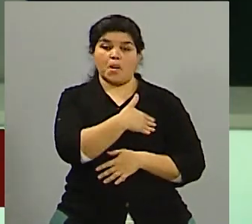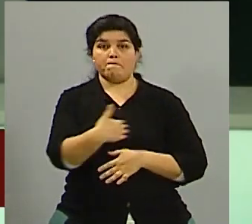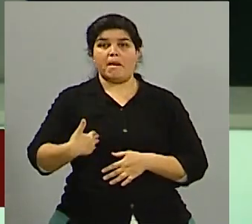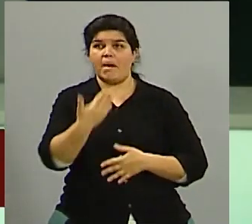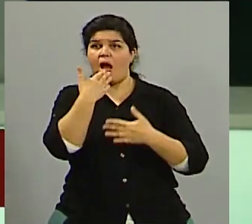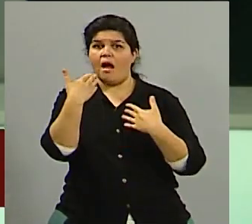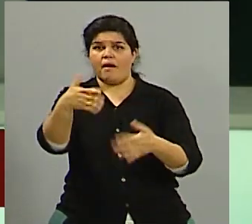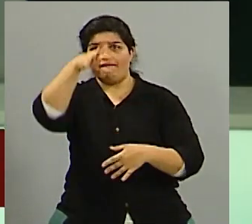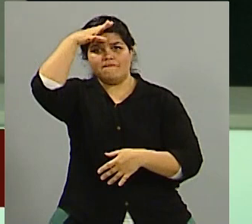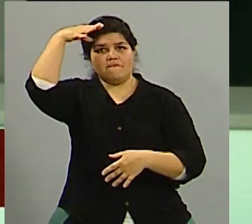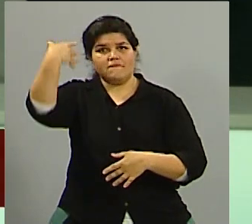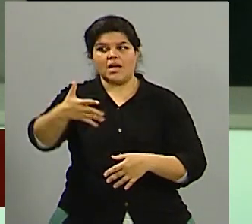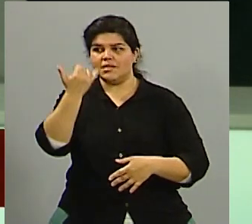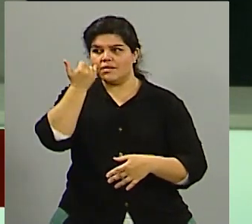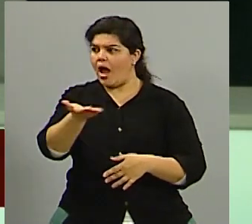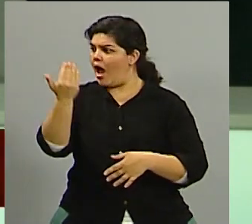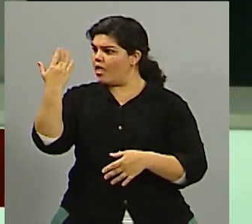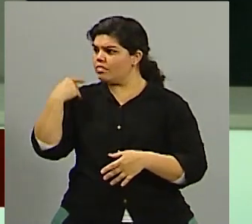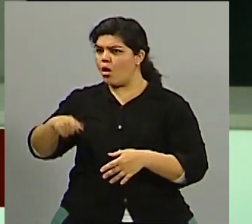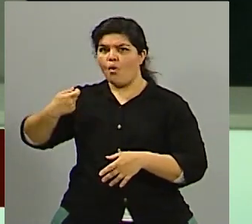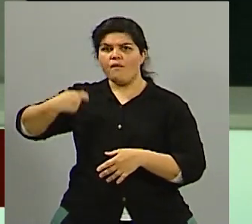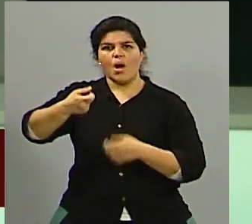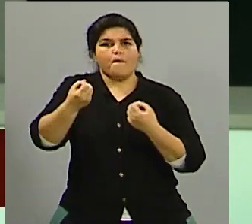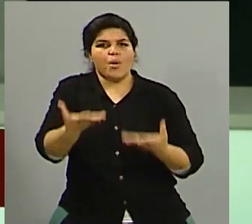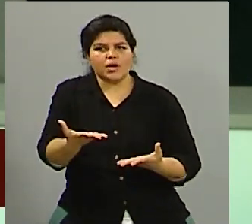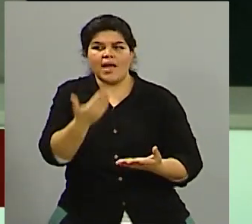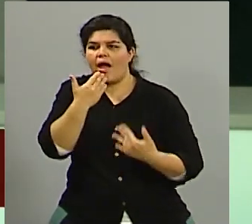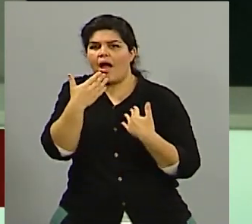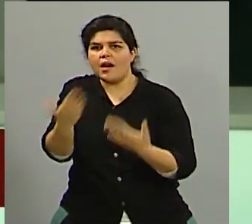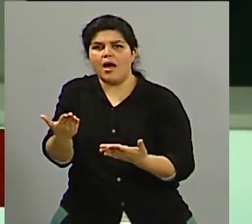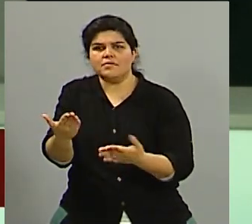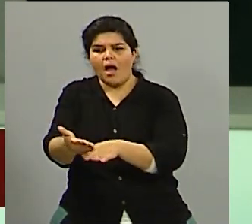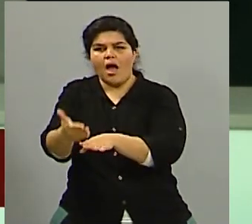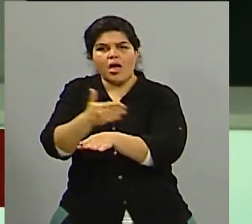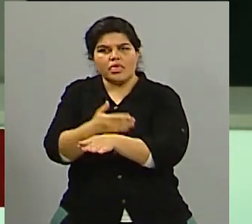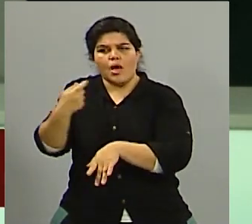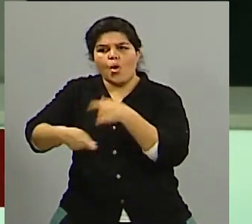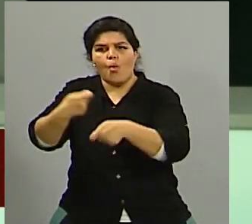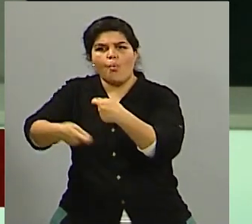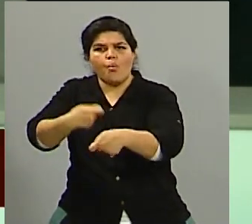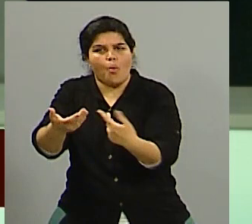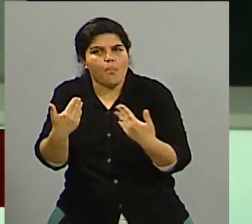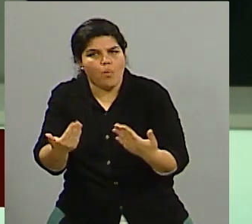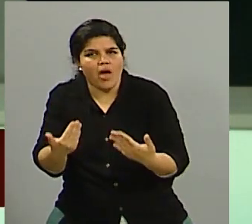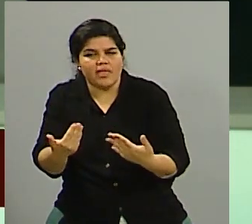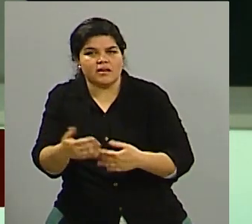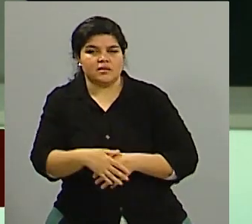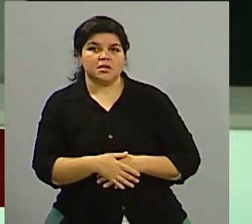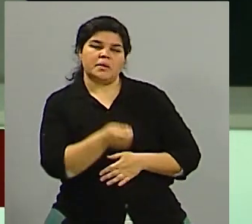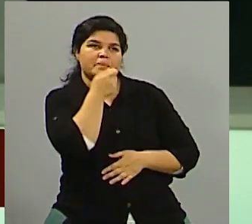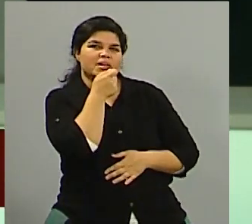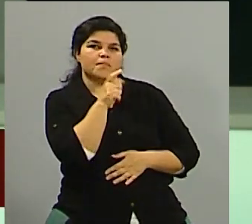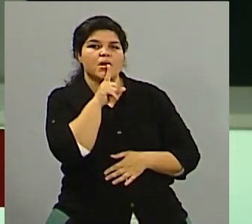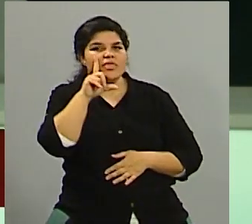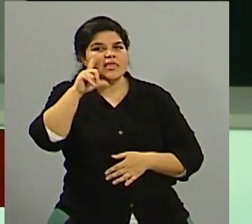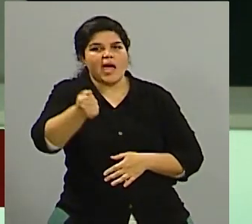una moratoria hace años ya, uno no sabe, dice, y mi tía que cumple la edad jubilatoria dentro de 6